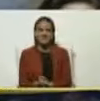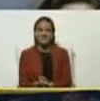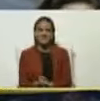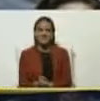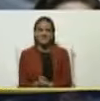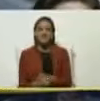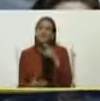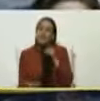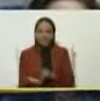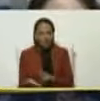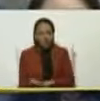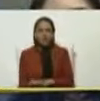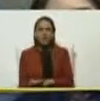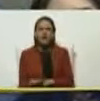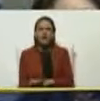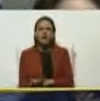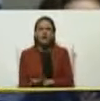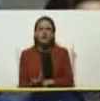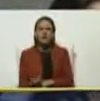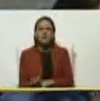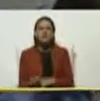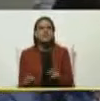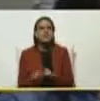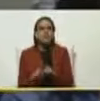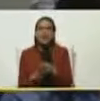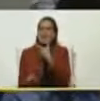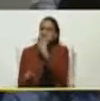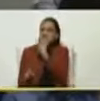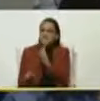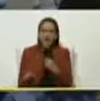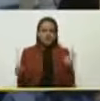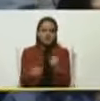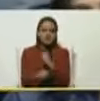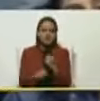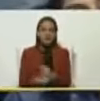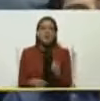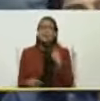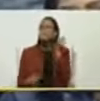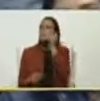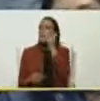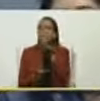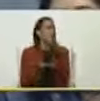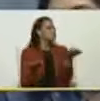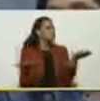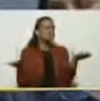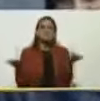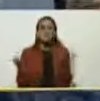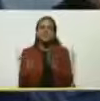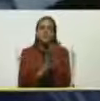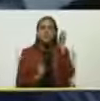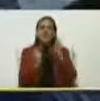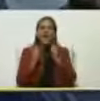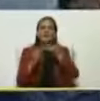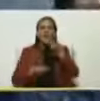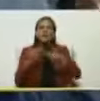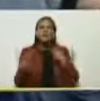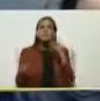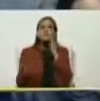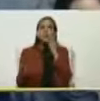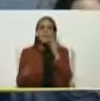De verdad, una facilidad, una plastilidad. ¿Y mi mamá dónde está? Aquí está mi mamá, ¿ves?